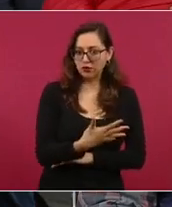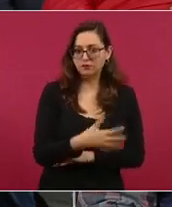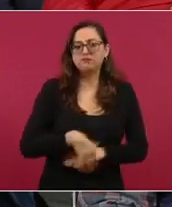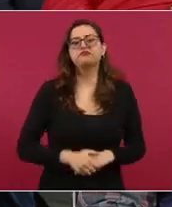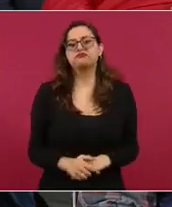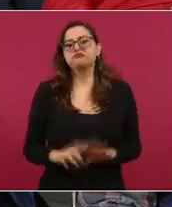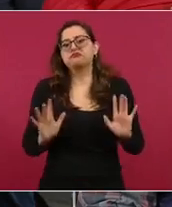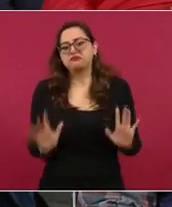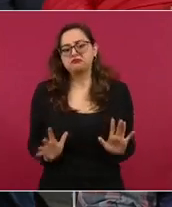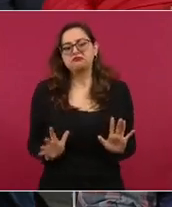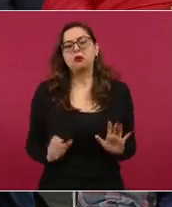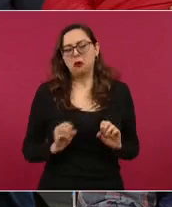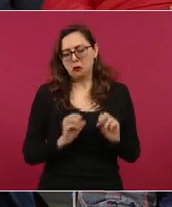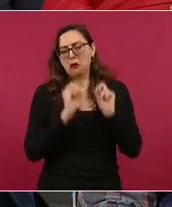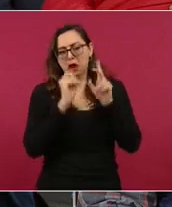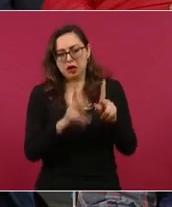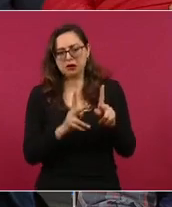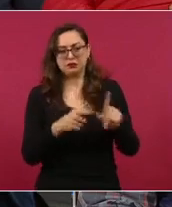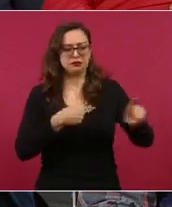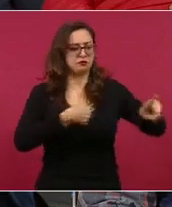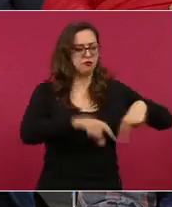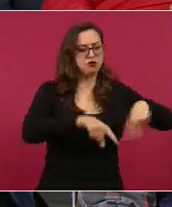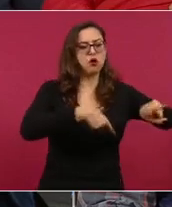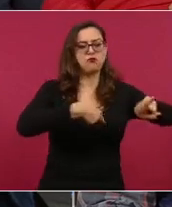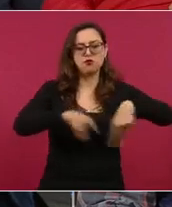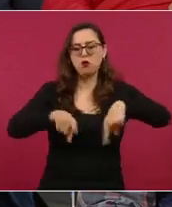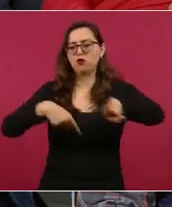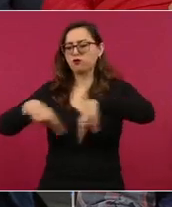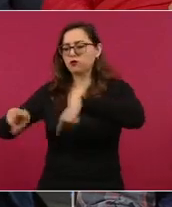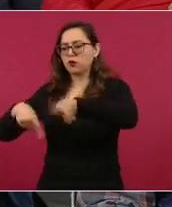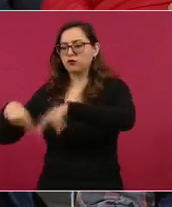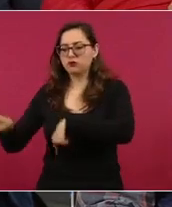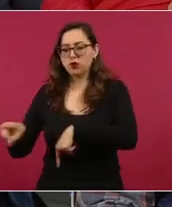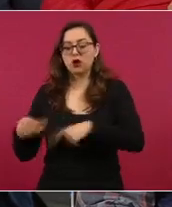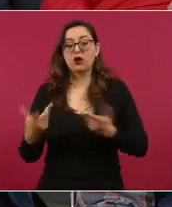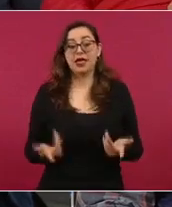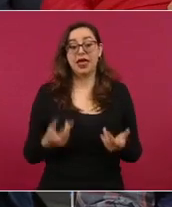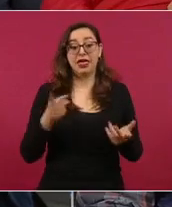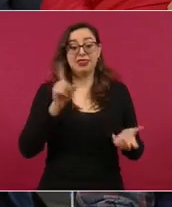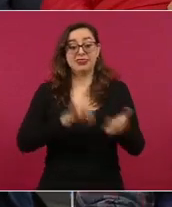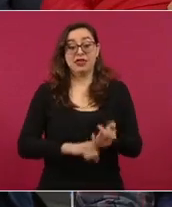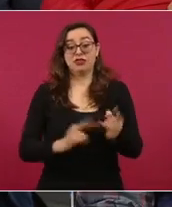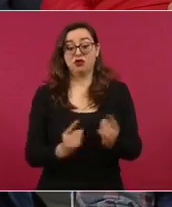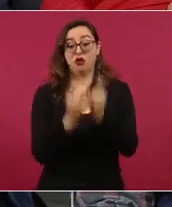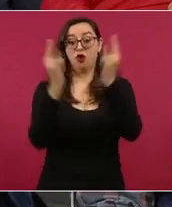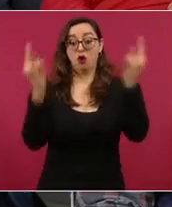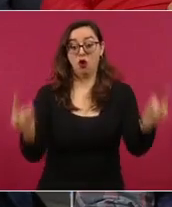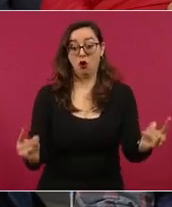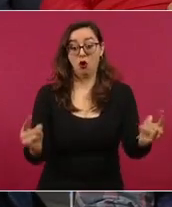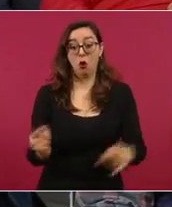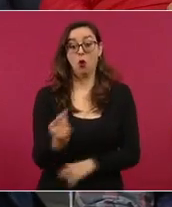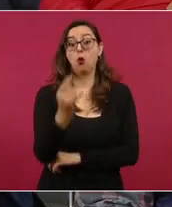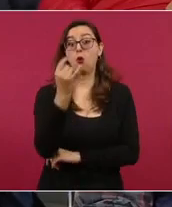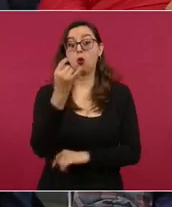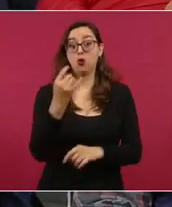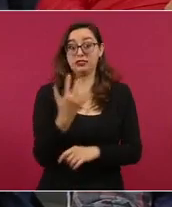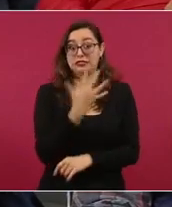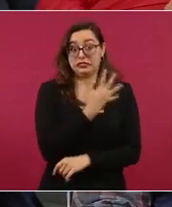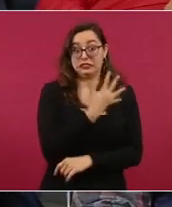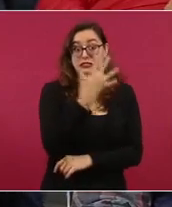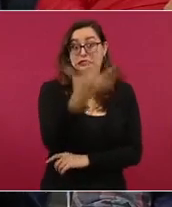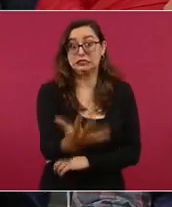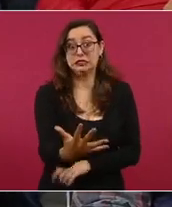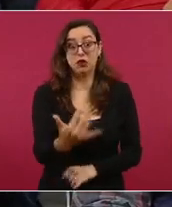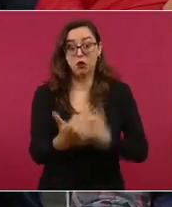ese decreto, es decir, los equipos de fútbol tenían que utilizar únicamente 4 extranjeros en el campo de fútbol y en el interior 5. Ya después pues